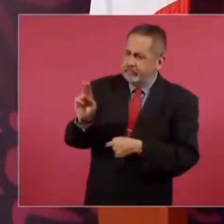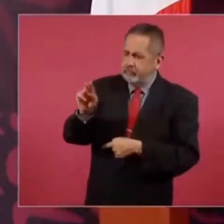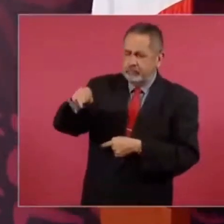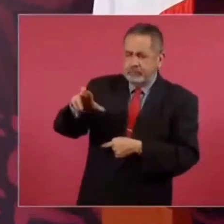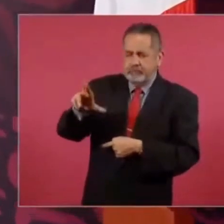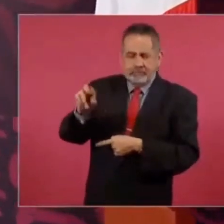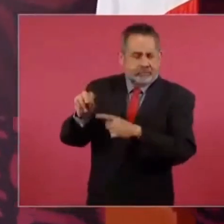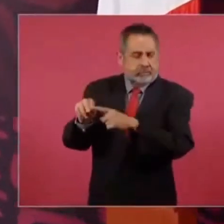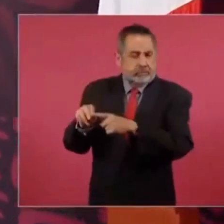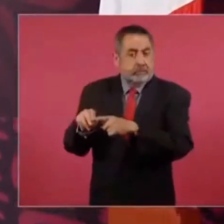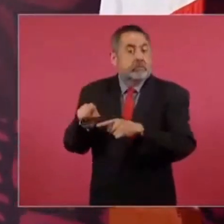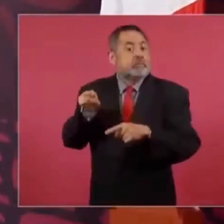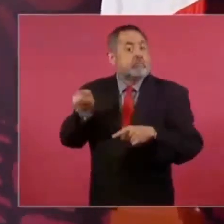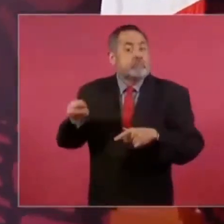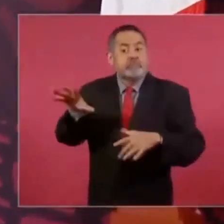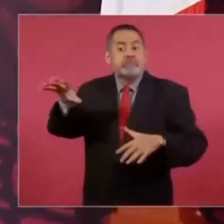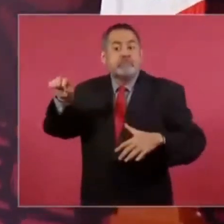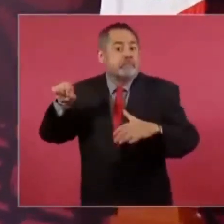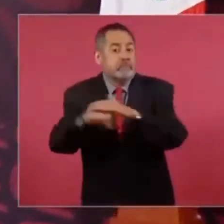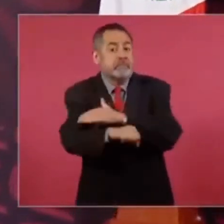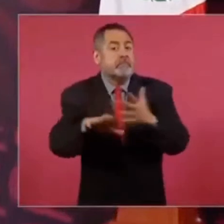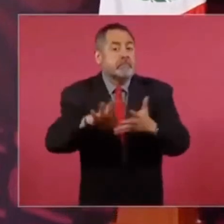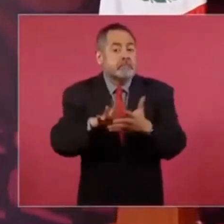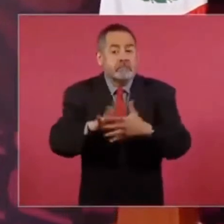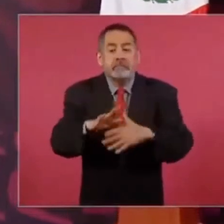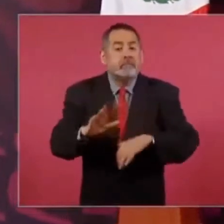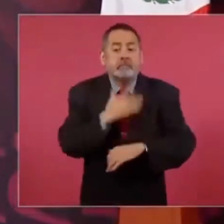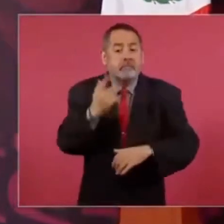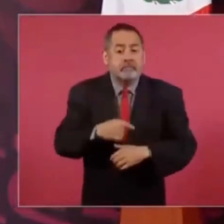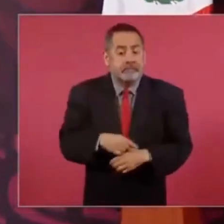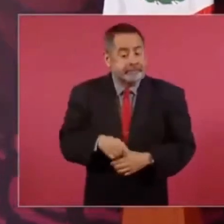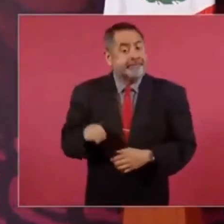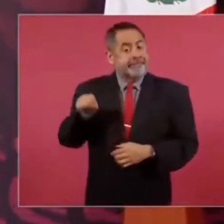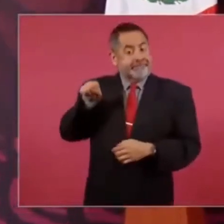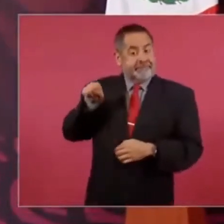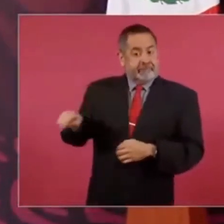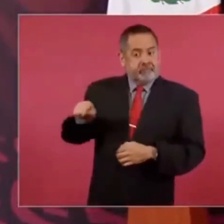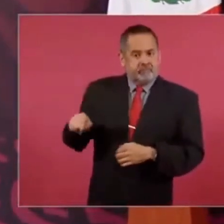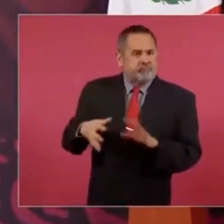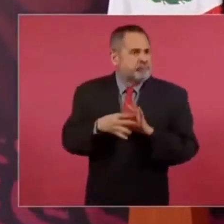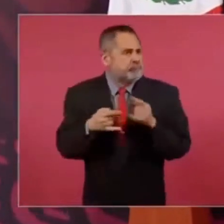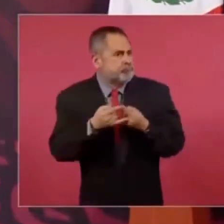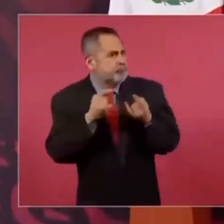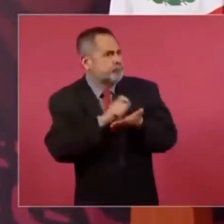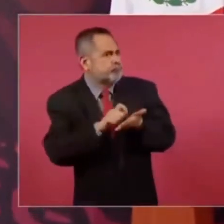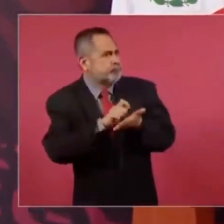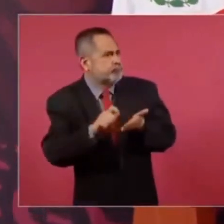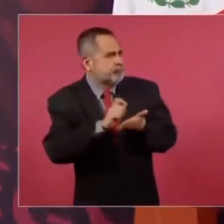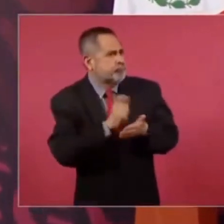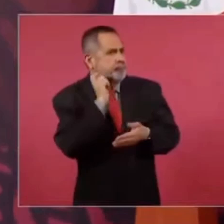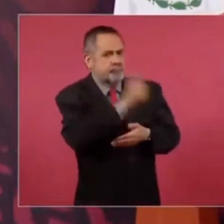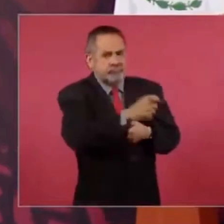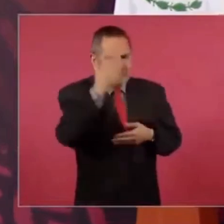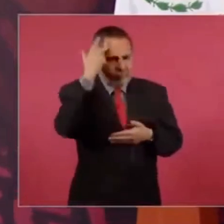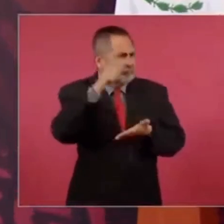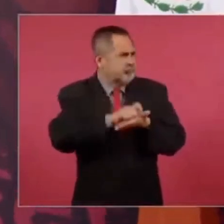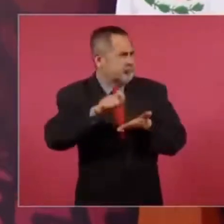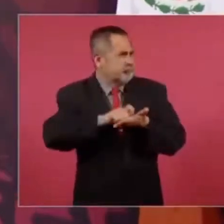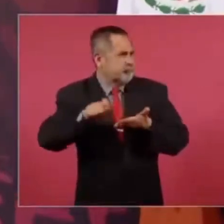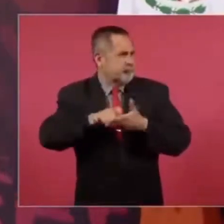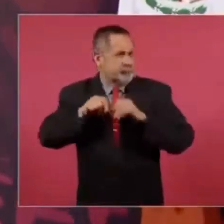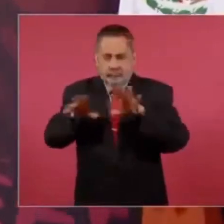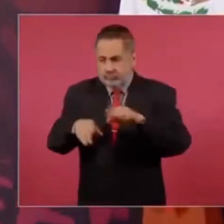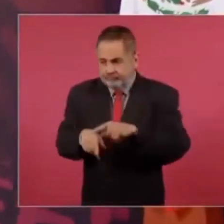Lo metieron a la cárcel, ¿no? Porque fue capaz de narrar lo que era el porfiriato. Pero ya había